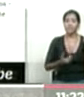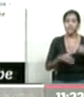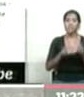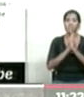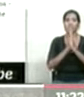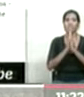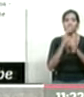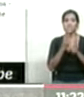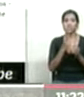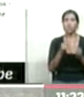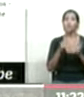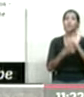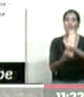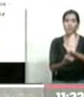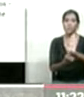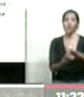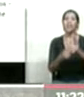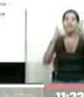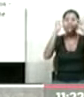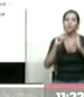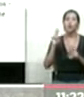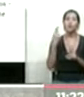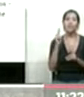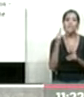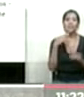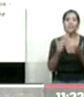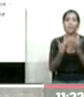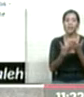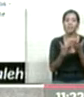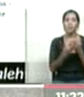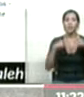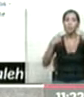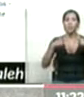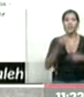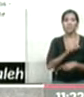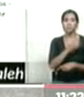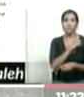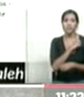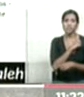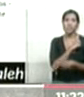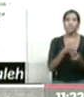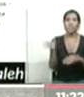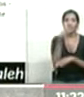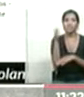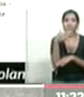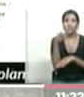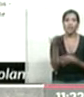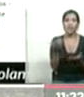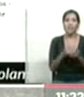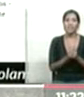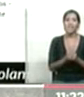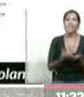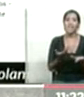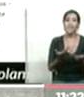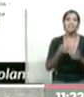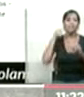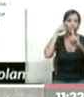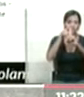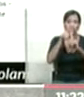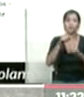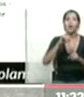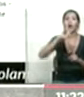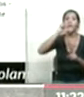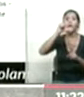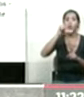Un ejemplo es la decisión de Uribe y del Partido Popular en España de abanderar la causa de Lorenz Salé, un joven radical